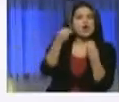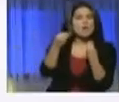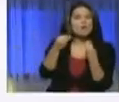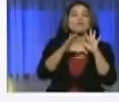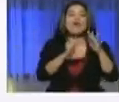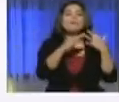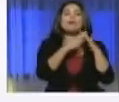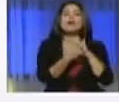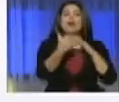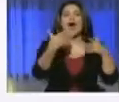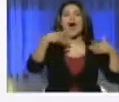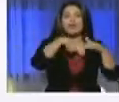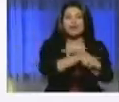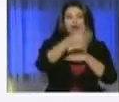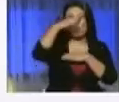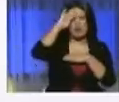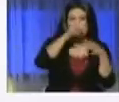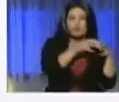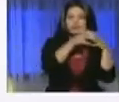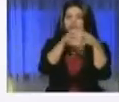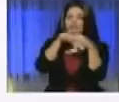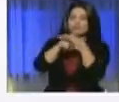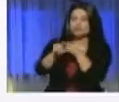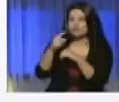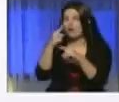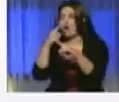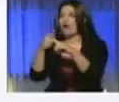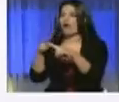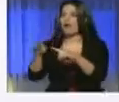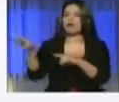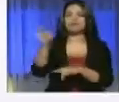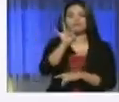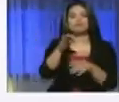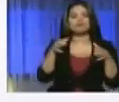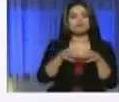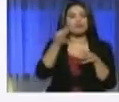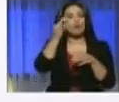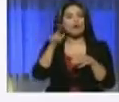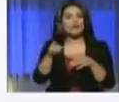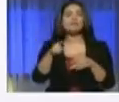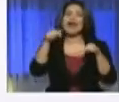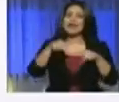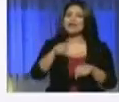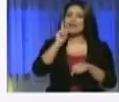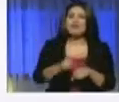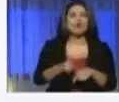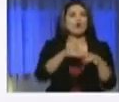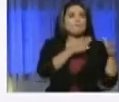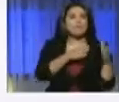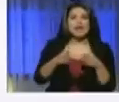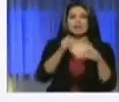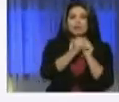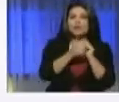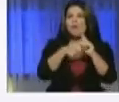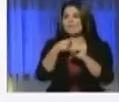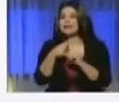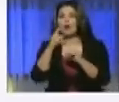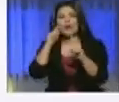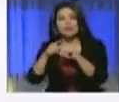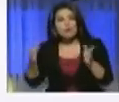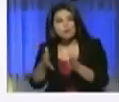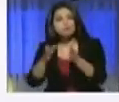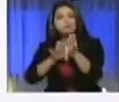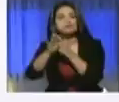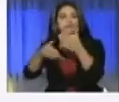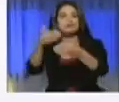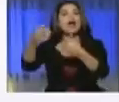combinado con la selección para el deporte y el atletismo y el desarrollo de talentos de